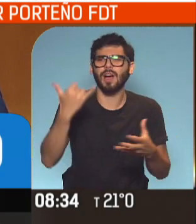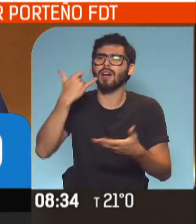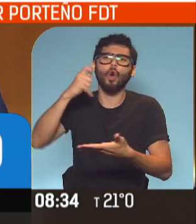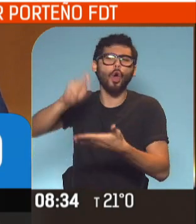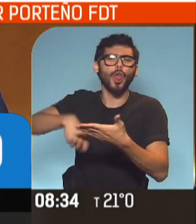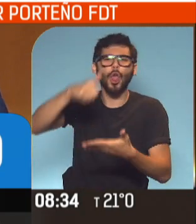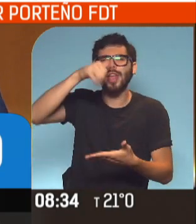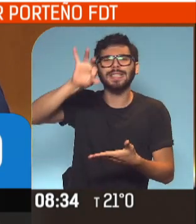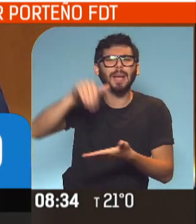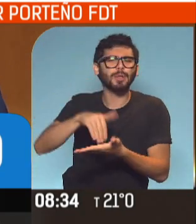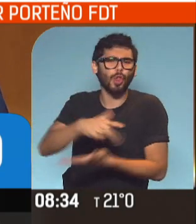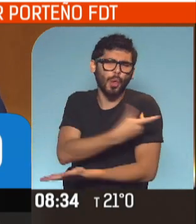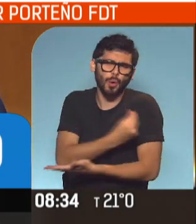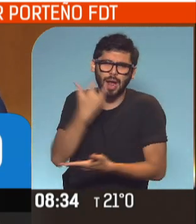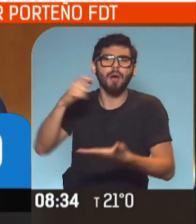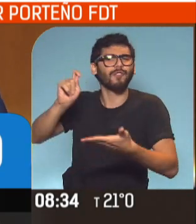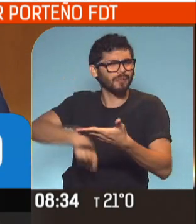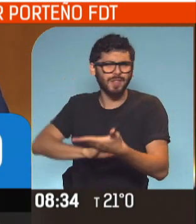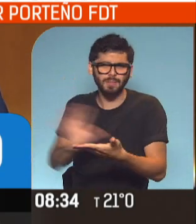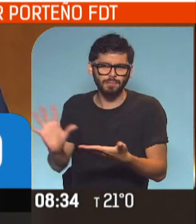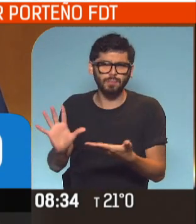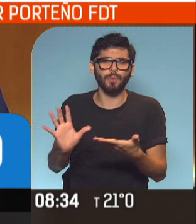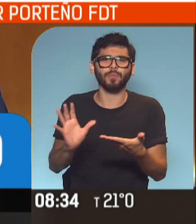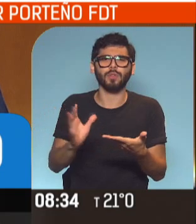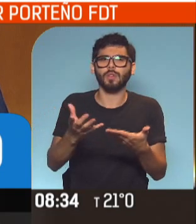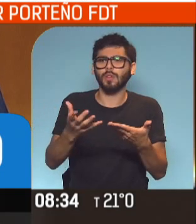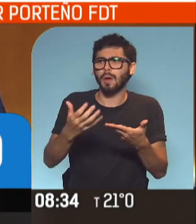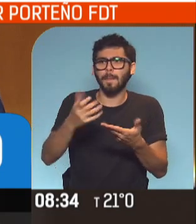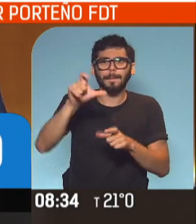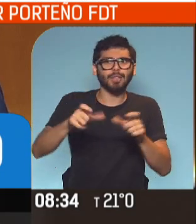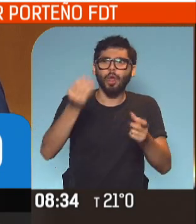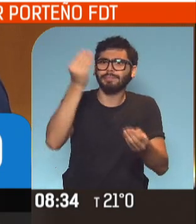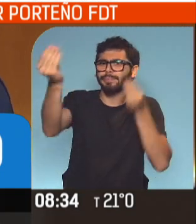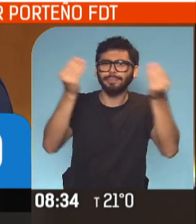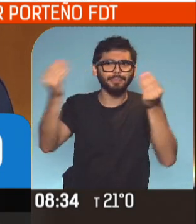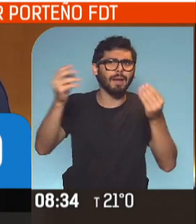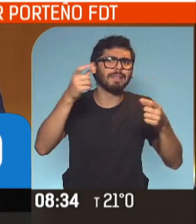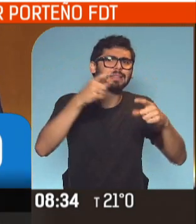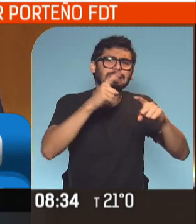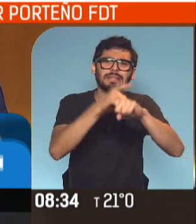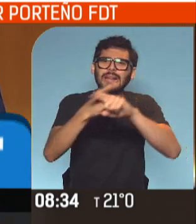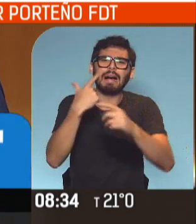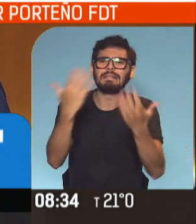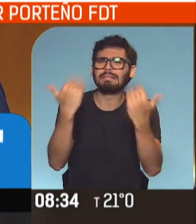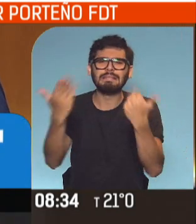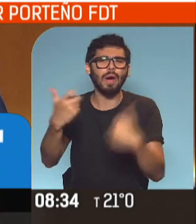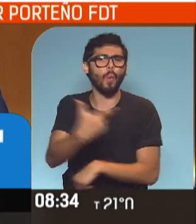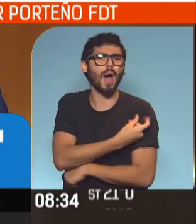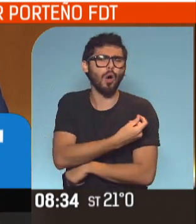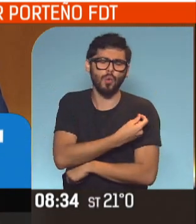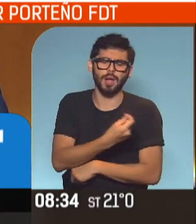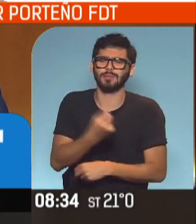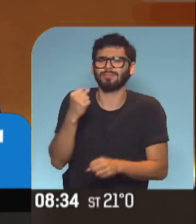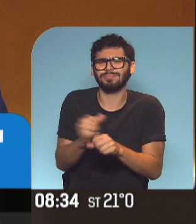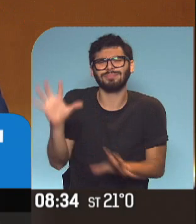vacunas tiene un equipo de gente que está peleando en cada uno de los rincones del planeta para tratar de conseguir de un laboratorio de otro me parece